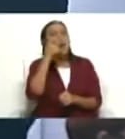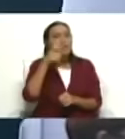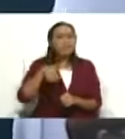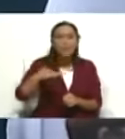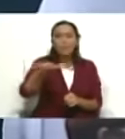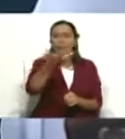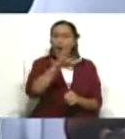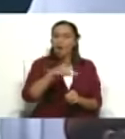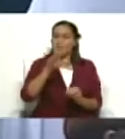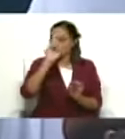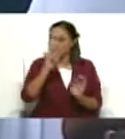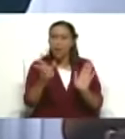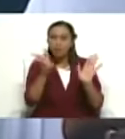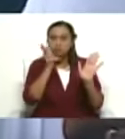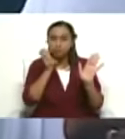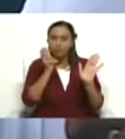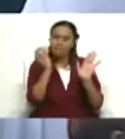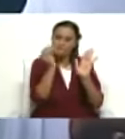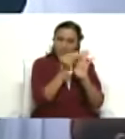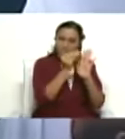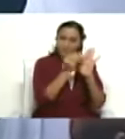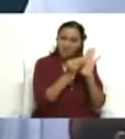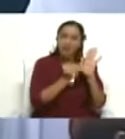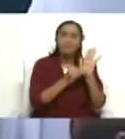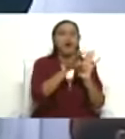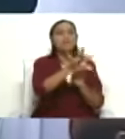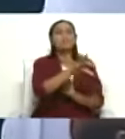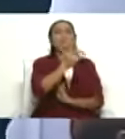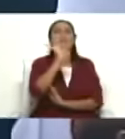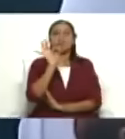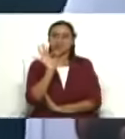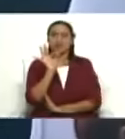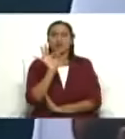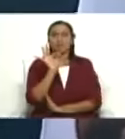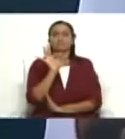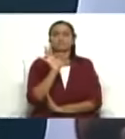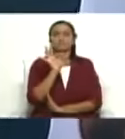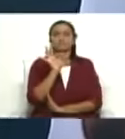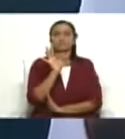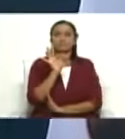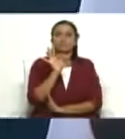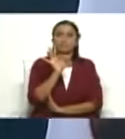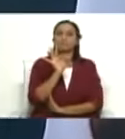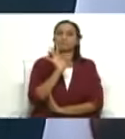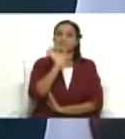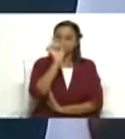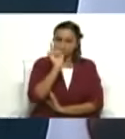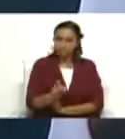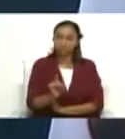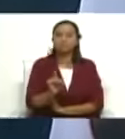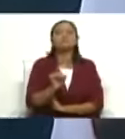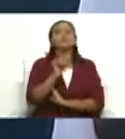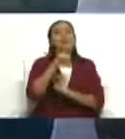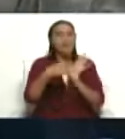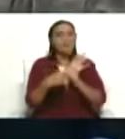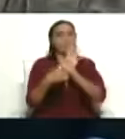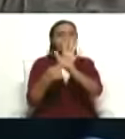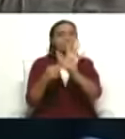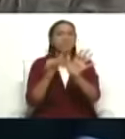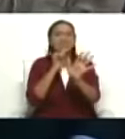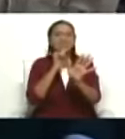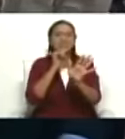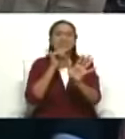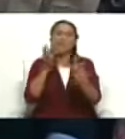voz del pueblo se erija en la voz de Dios al momento de emitir el boletín de resultados